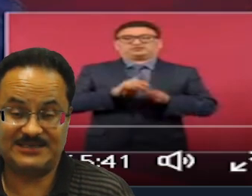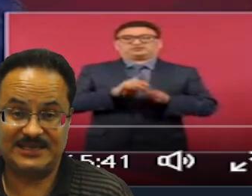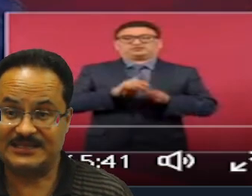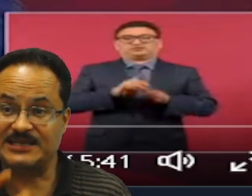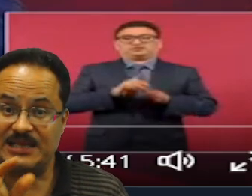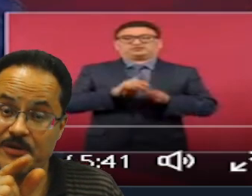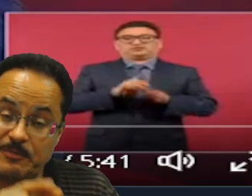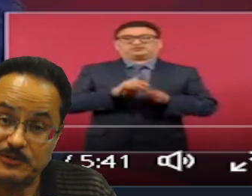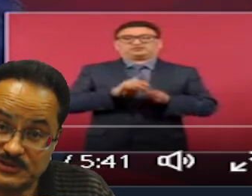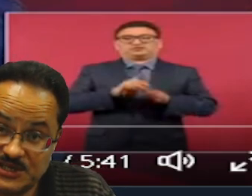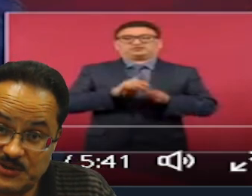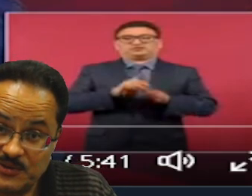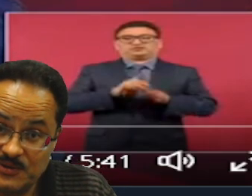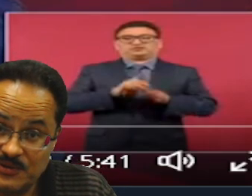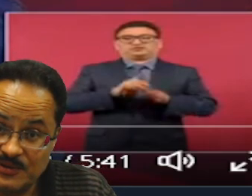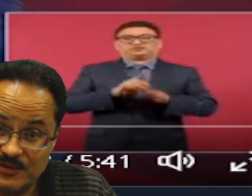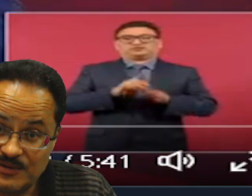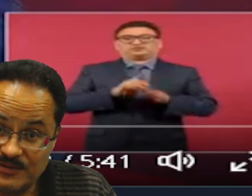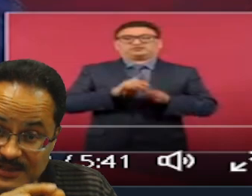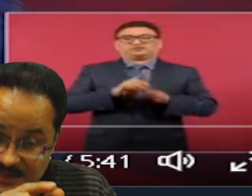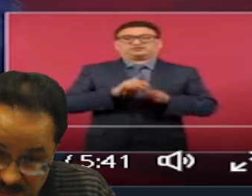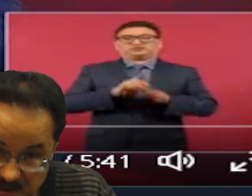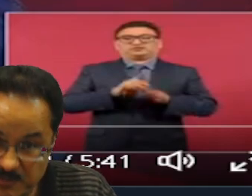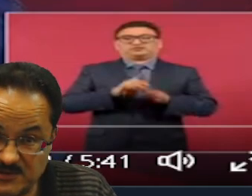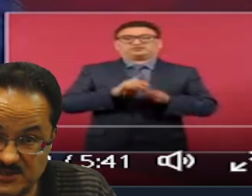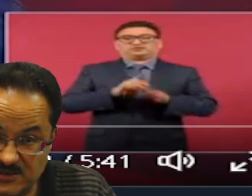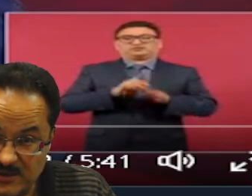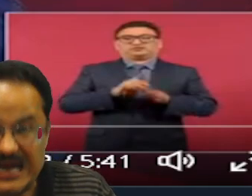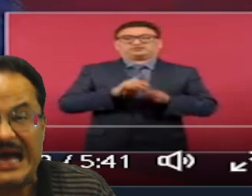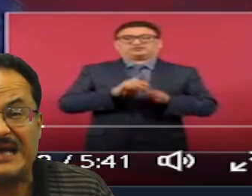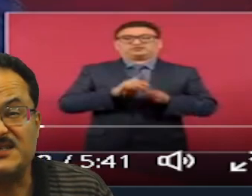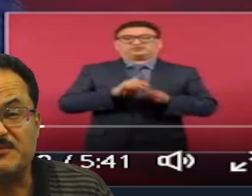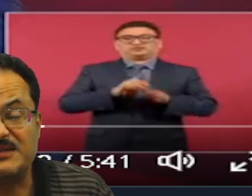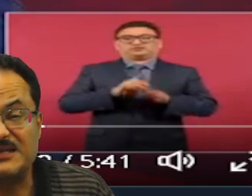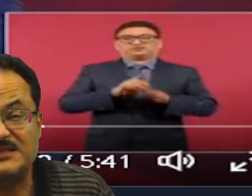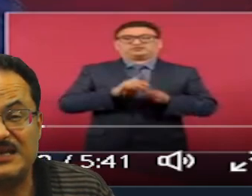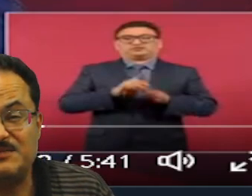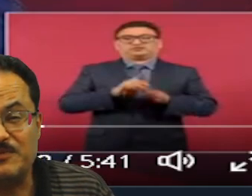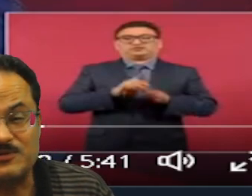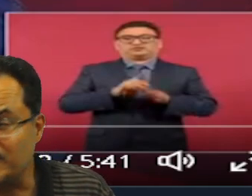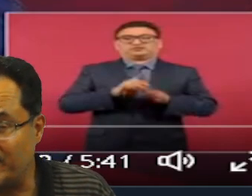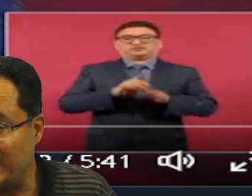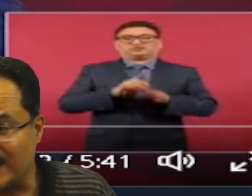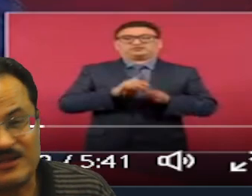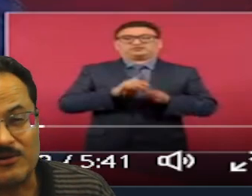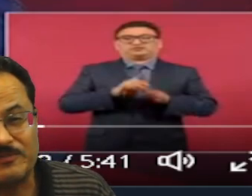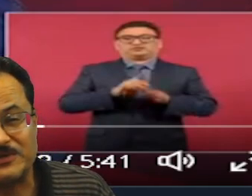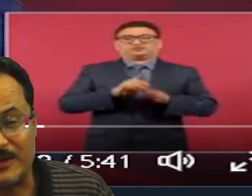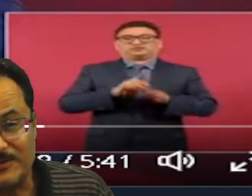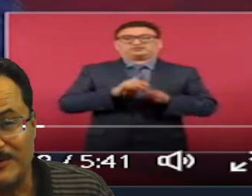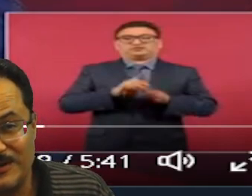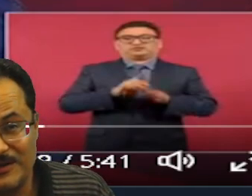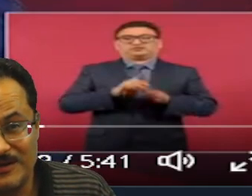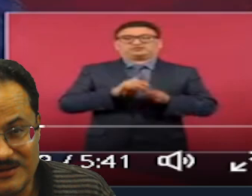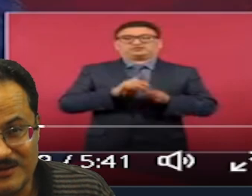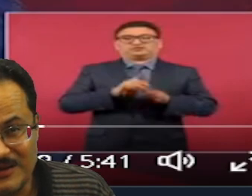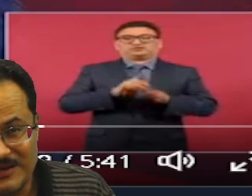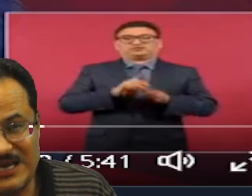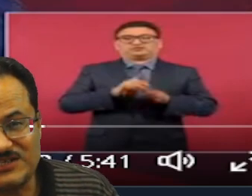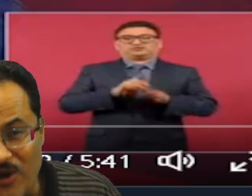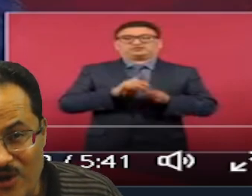piense de treinta y nueve punto cinco de treinta y nueve punto cinco a cincuenta y seis punto y feria que dijo López Obrador